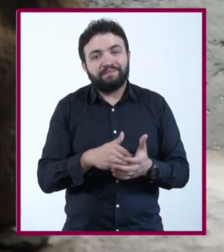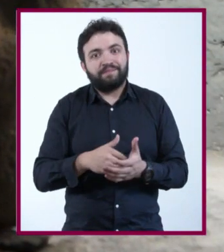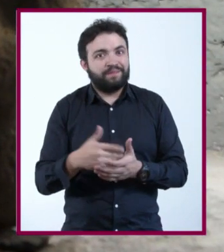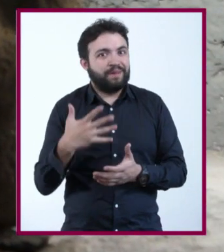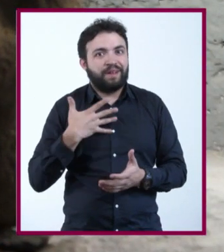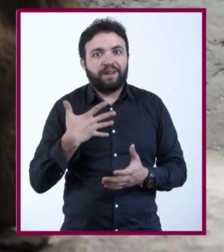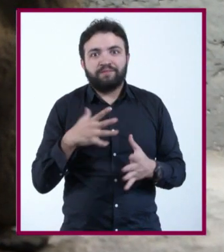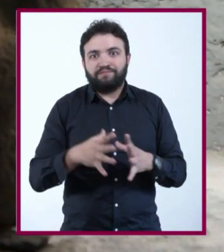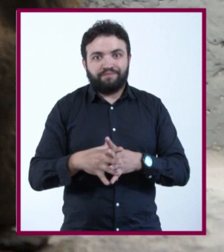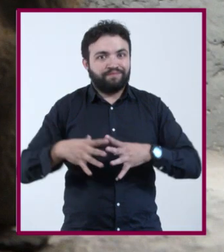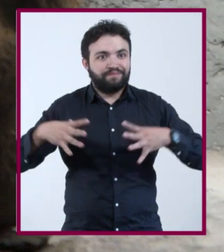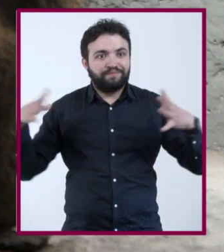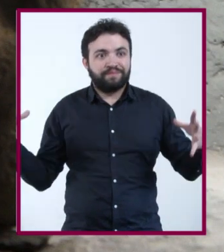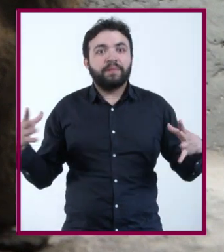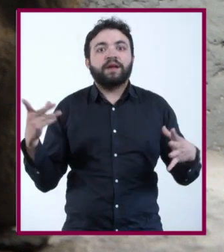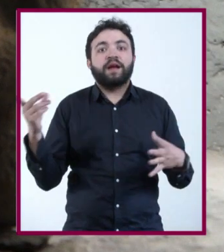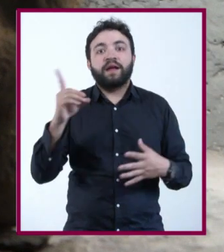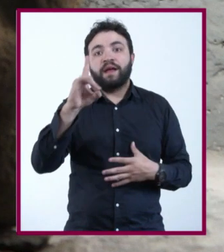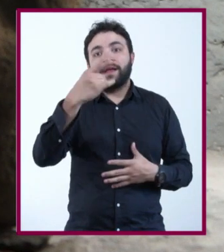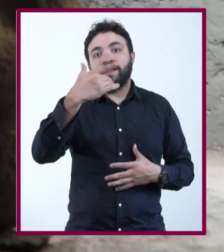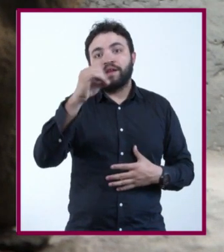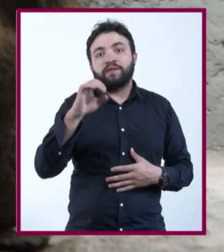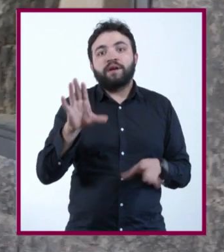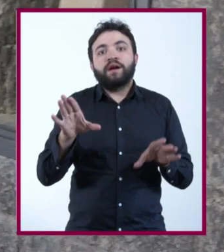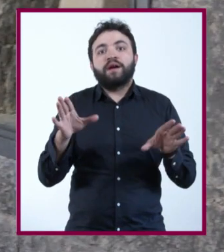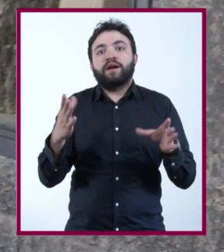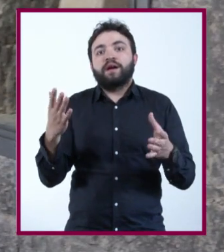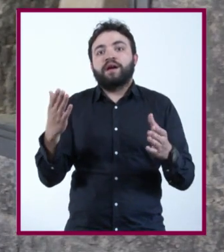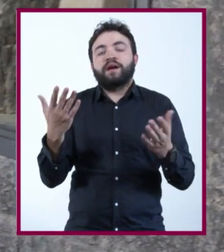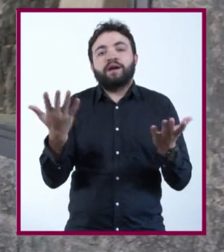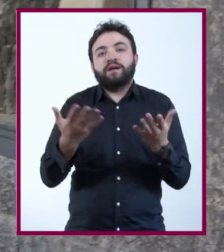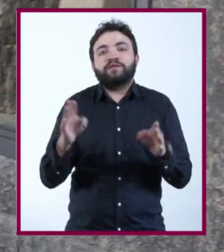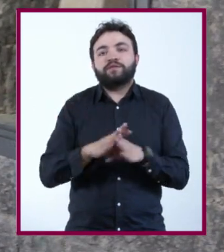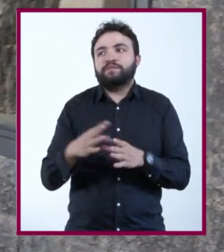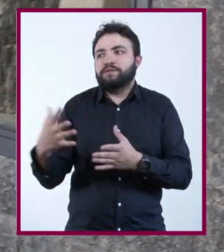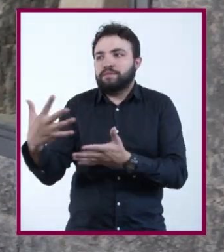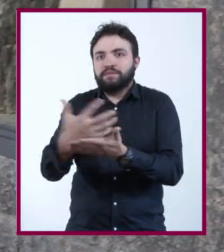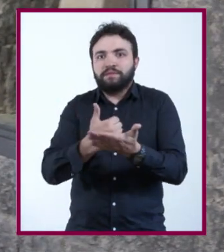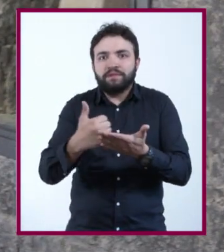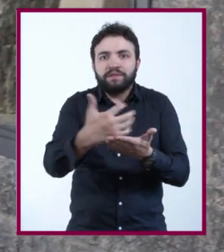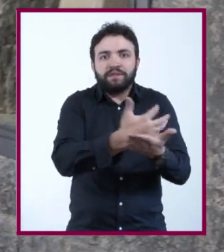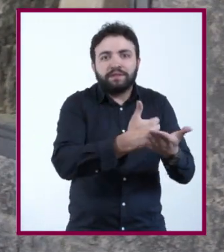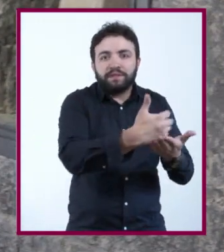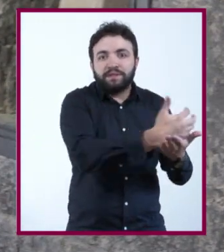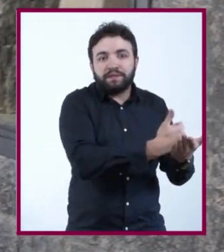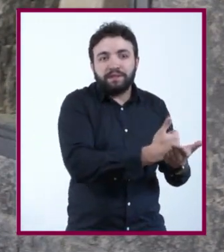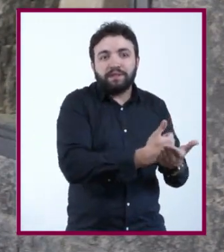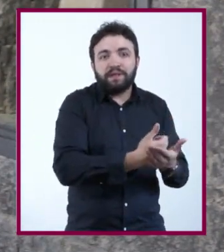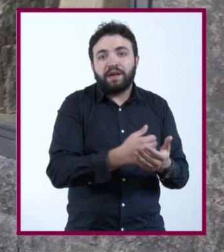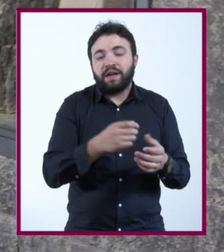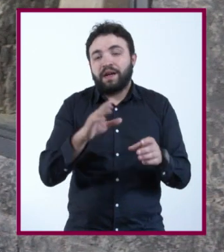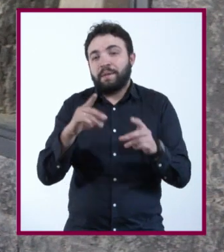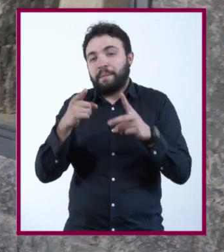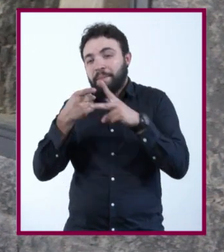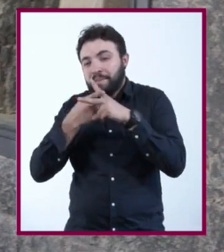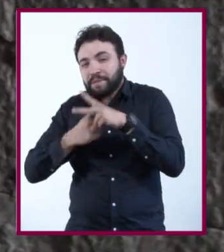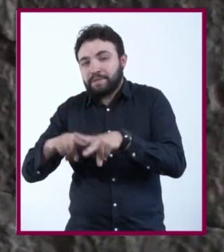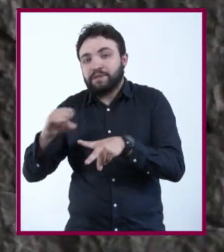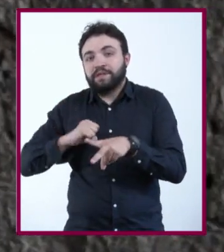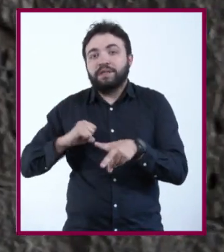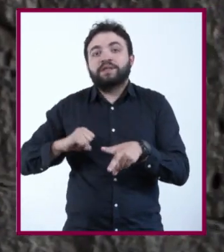es una colección muy amplia que Diego juntó desde principios de siglo hasta 1957, que es cuando